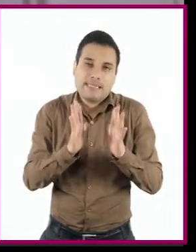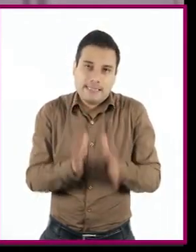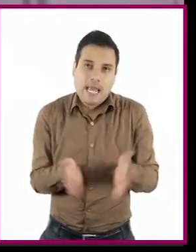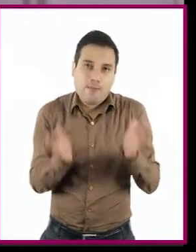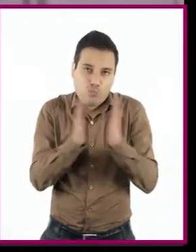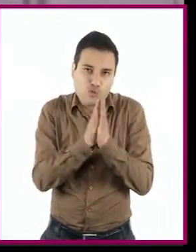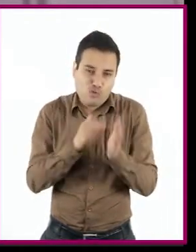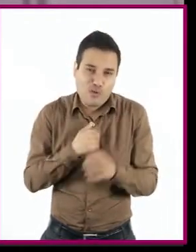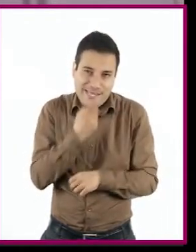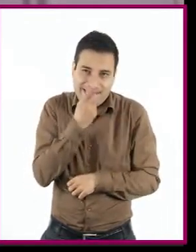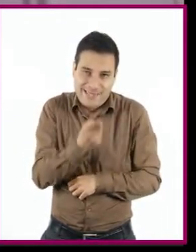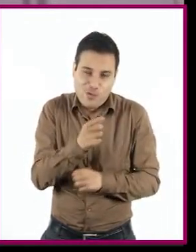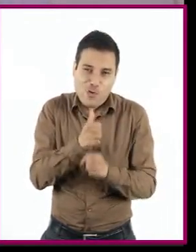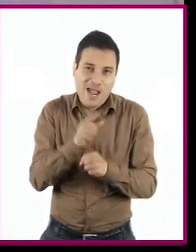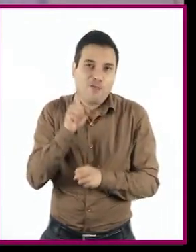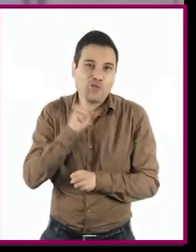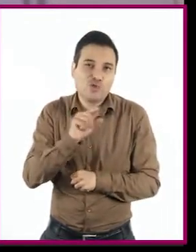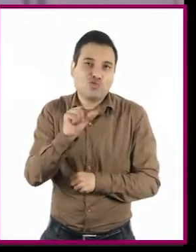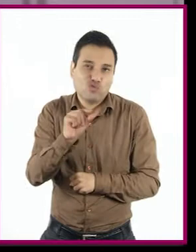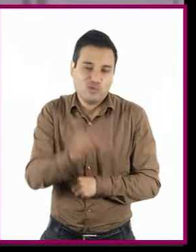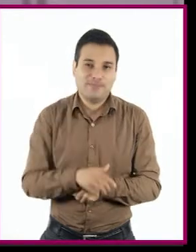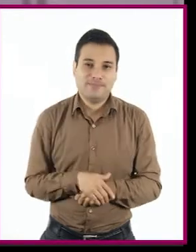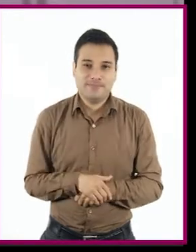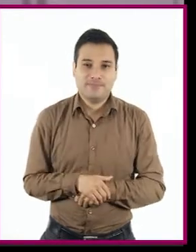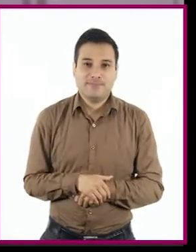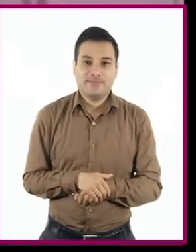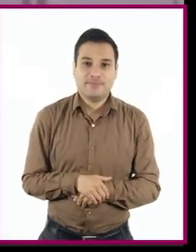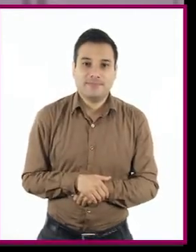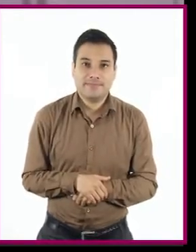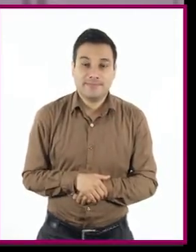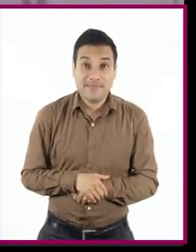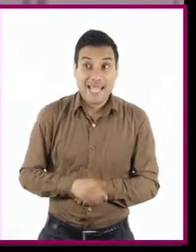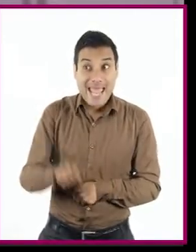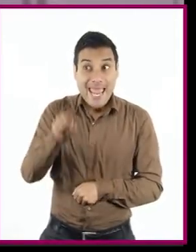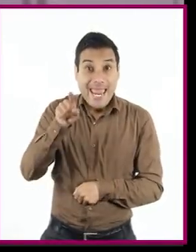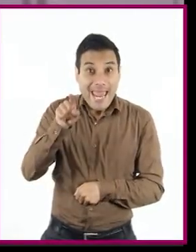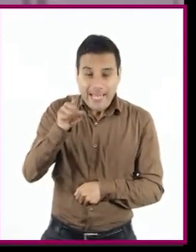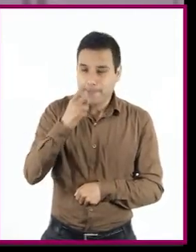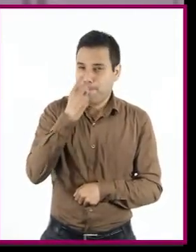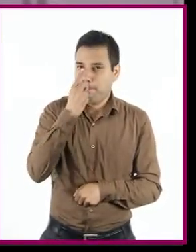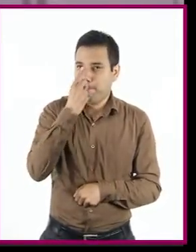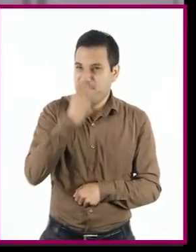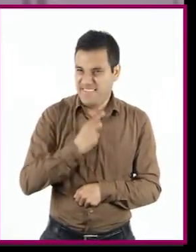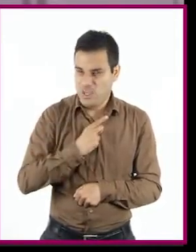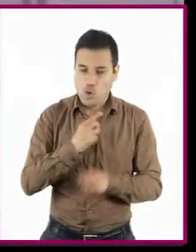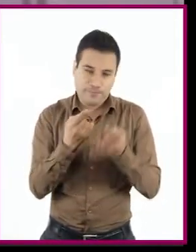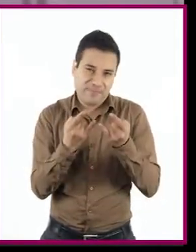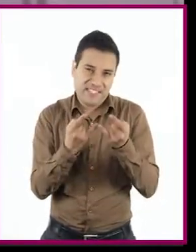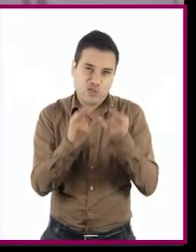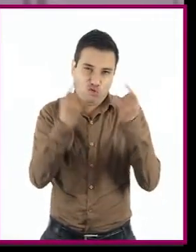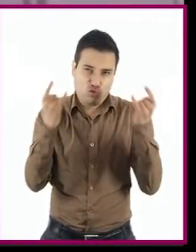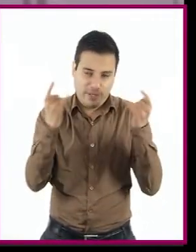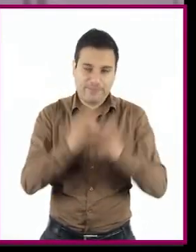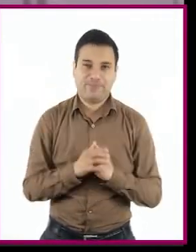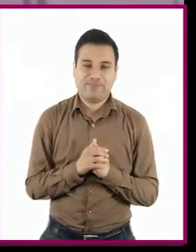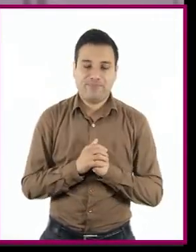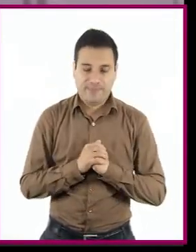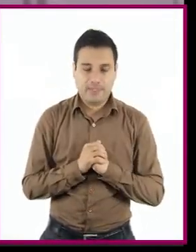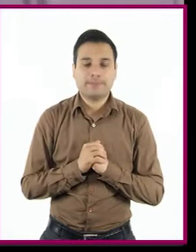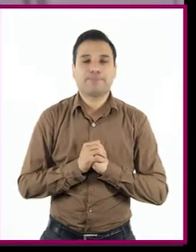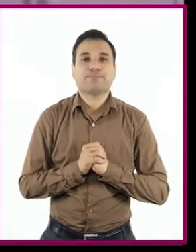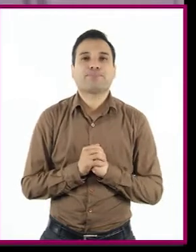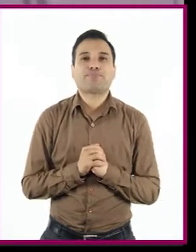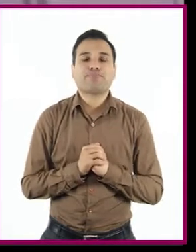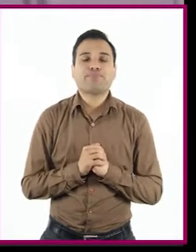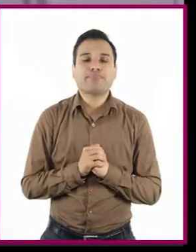puedo decir abuelita Raquelito. Ella me contaba, mi abuelita, que la Yaya Paula le compartía